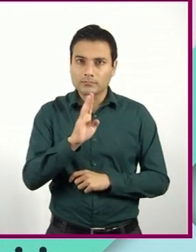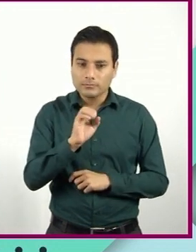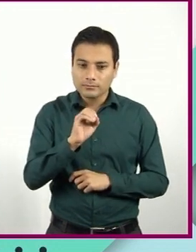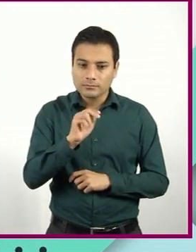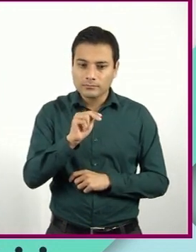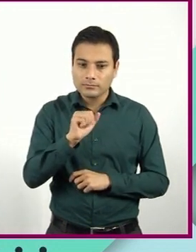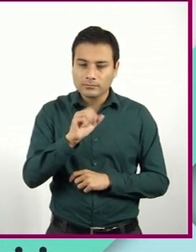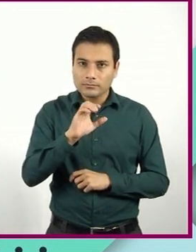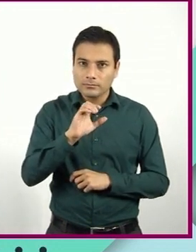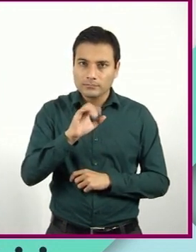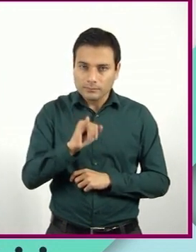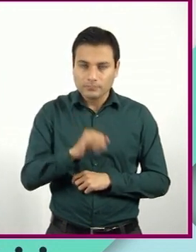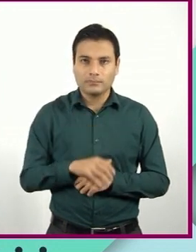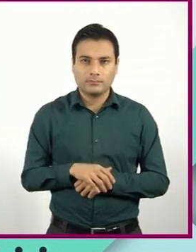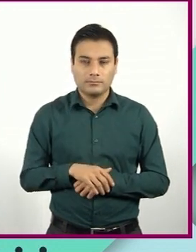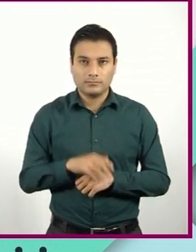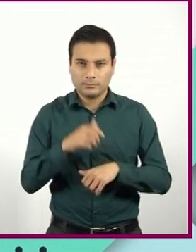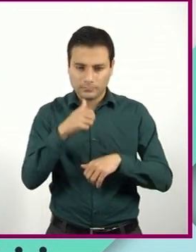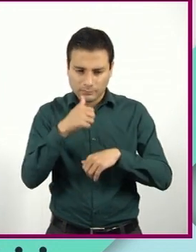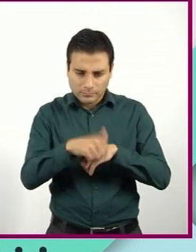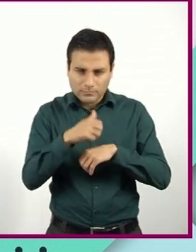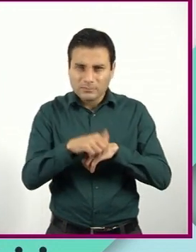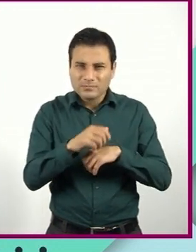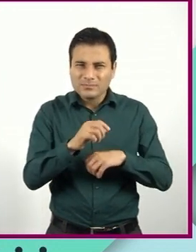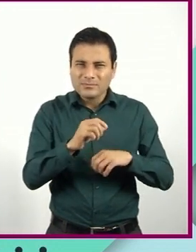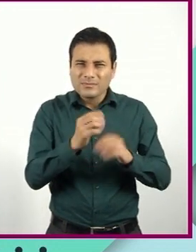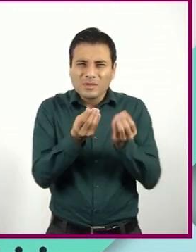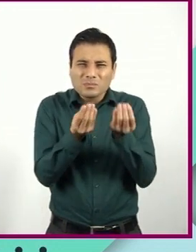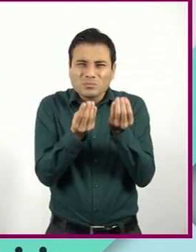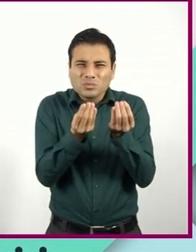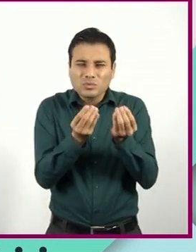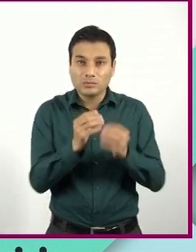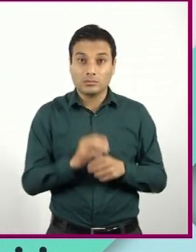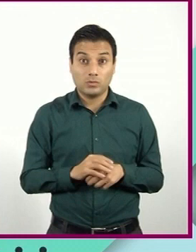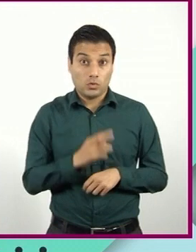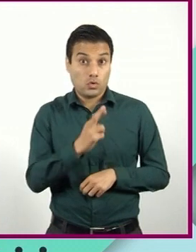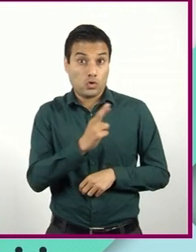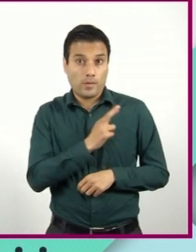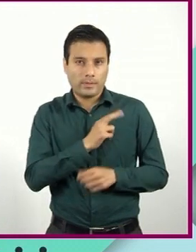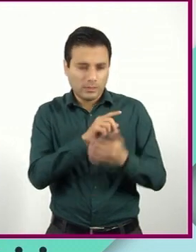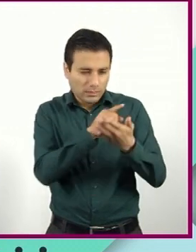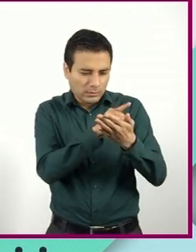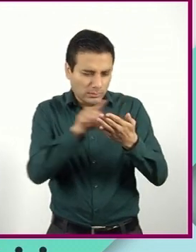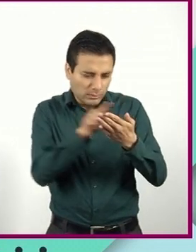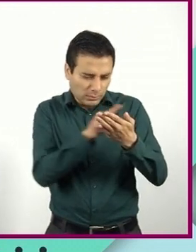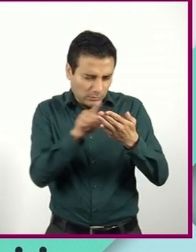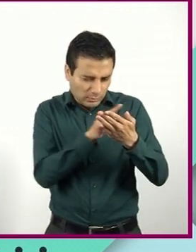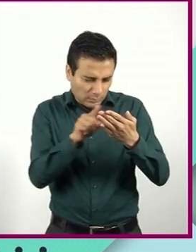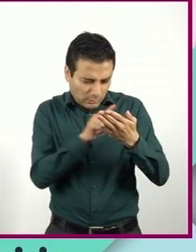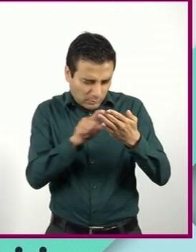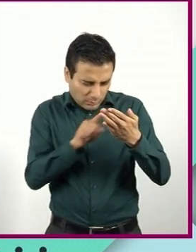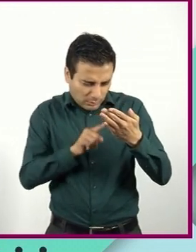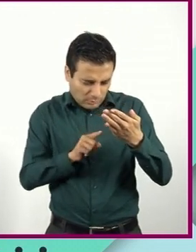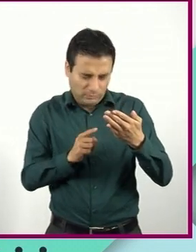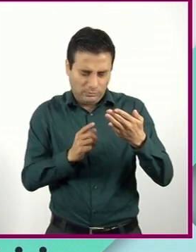números estaban tan lejos y eran tan pequeños que Robert ya no pudo leerlos.